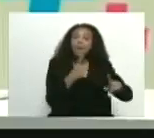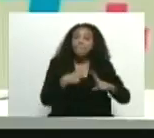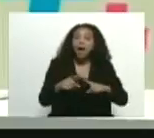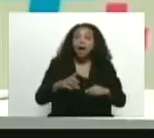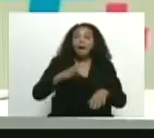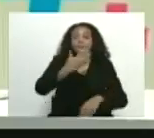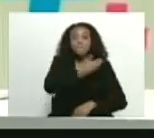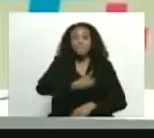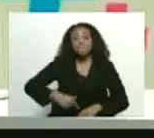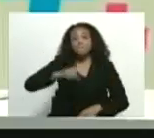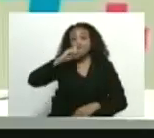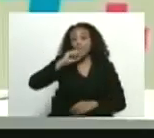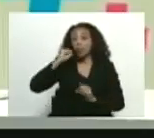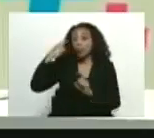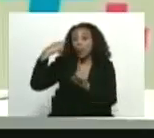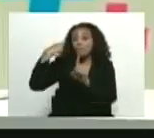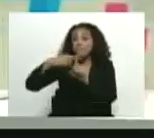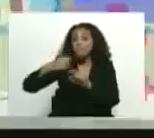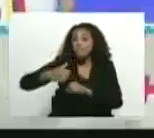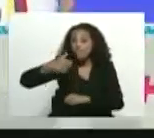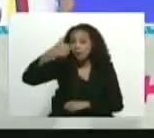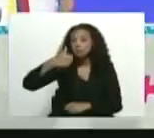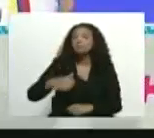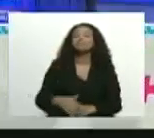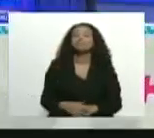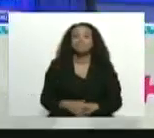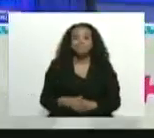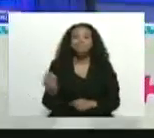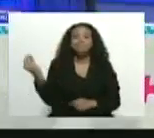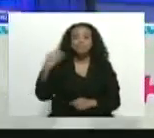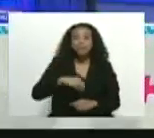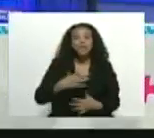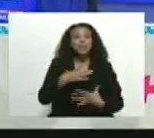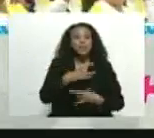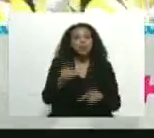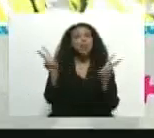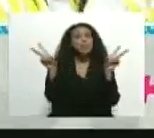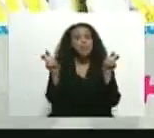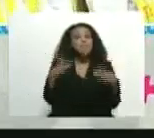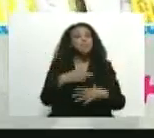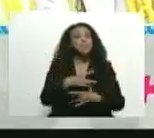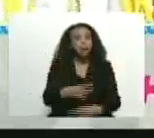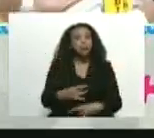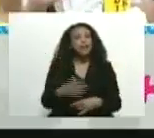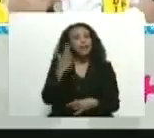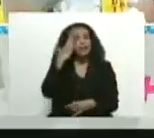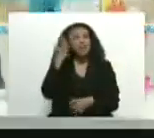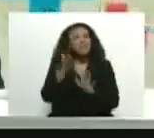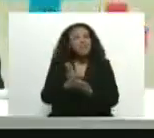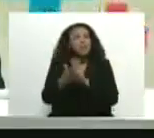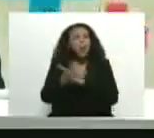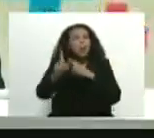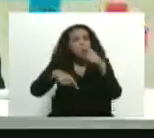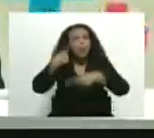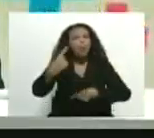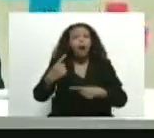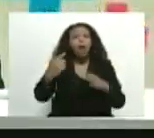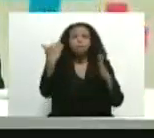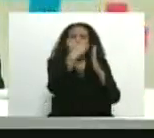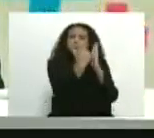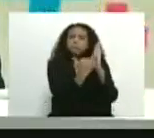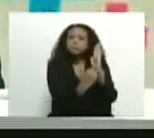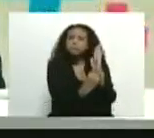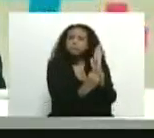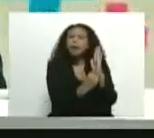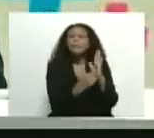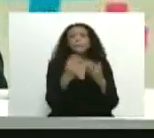Maduro Más, bueno, vamos a tener cosas bien interesantes. ¿Quieren saber qué viene en el programa? Bueno,